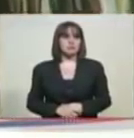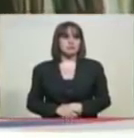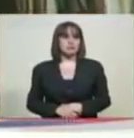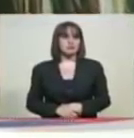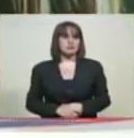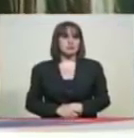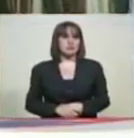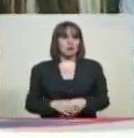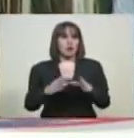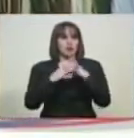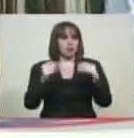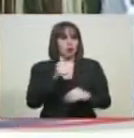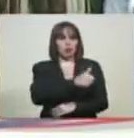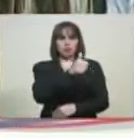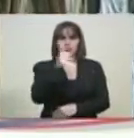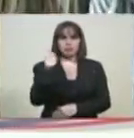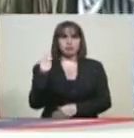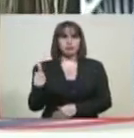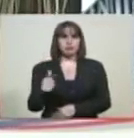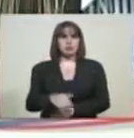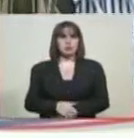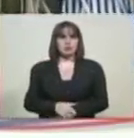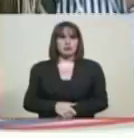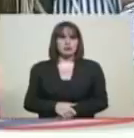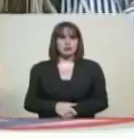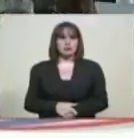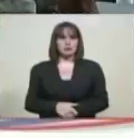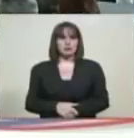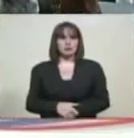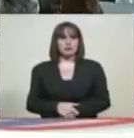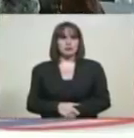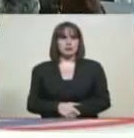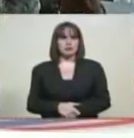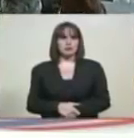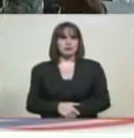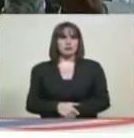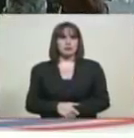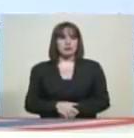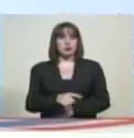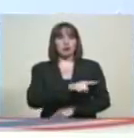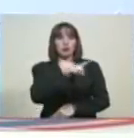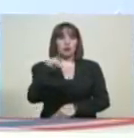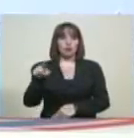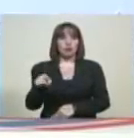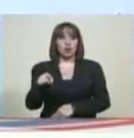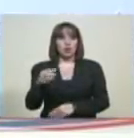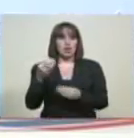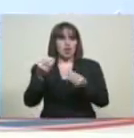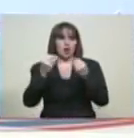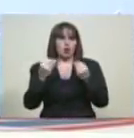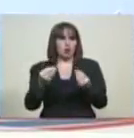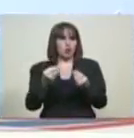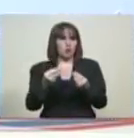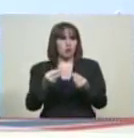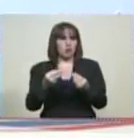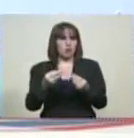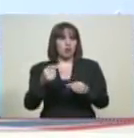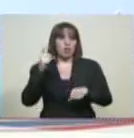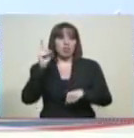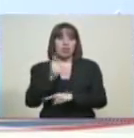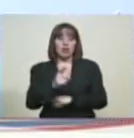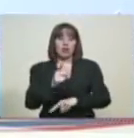pedro luís yo sé que me escuchan si usted en su hogar recibe la protección de los clave eso debe